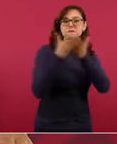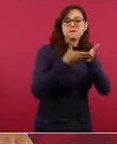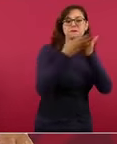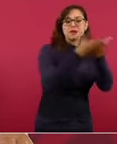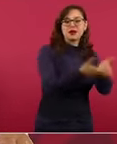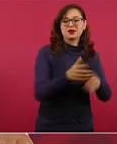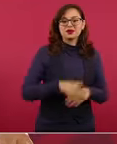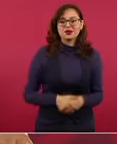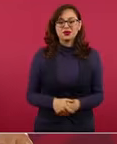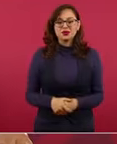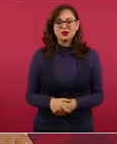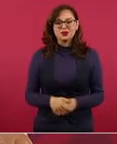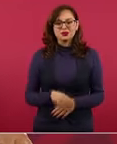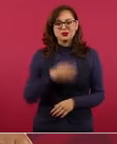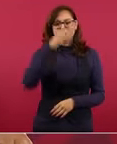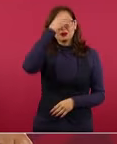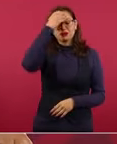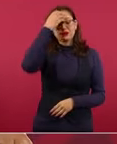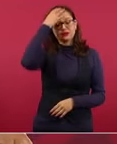que no podemos